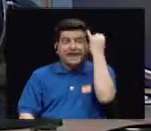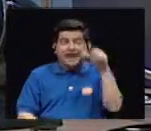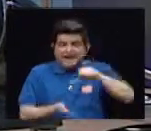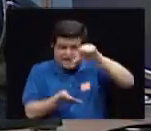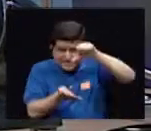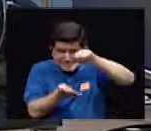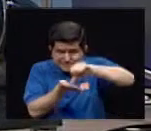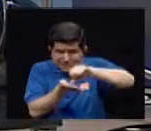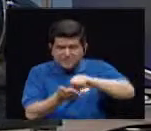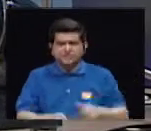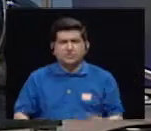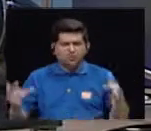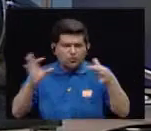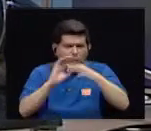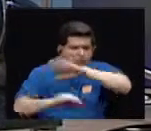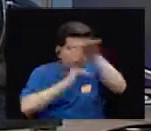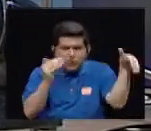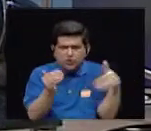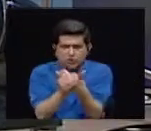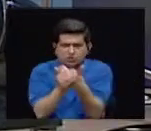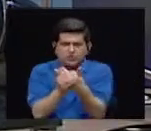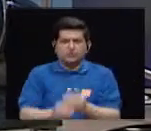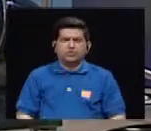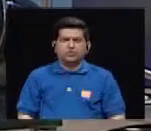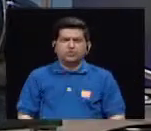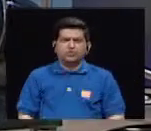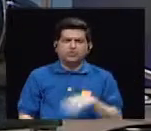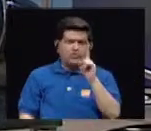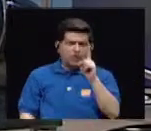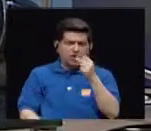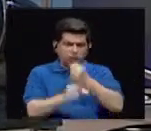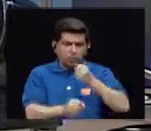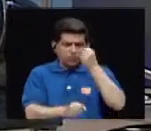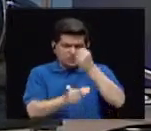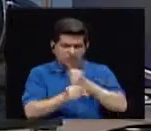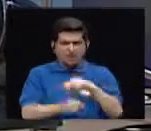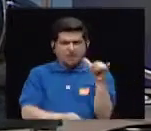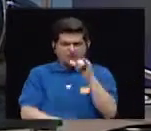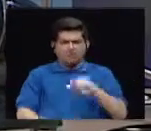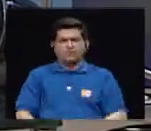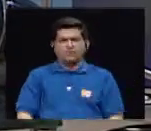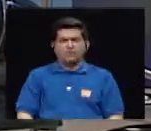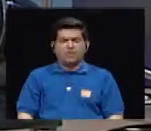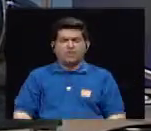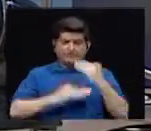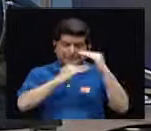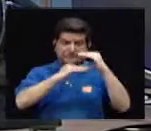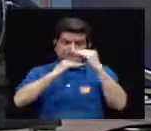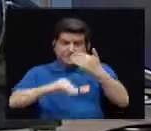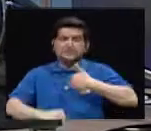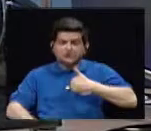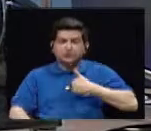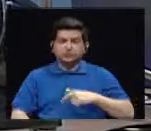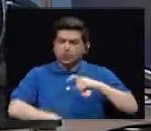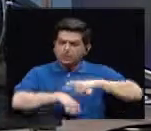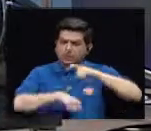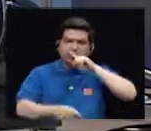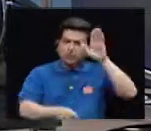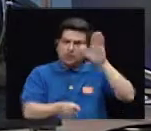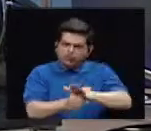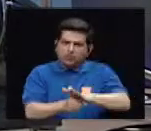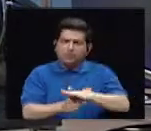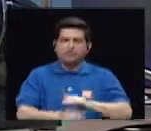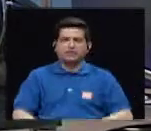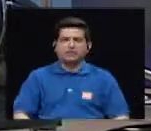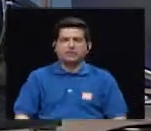digamos, la idea central de poder amalgamar todo esto en una producción también limitada, porque hay un tiempo que